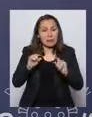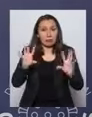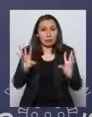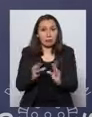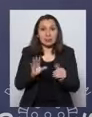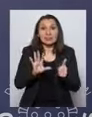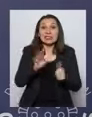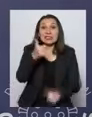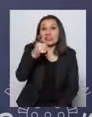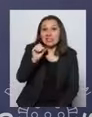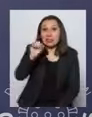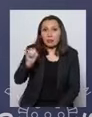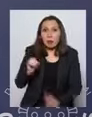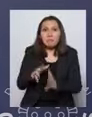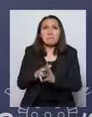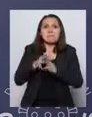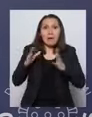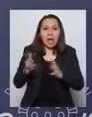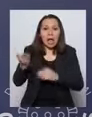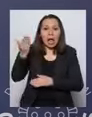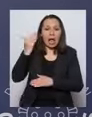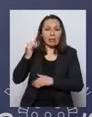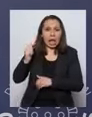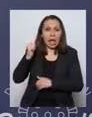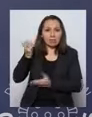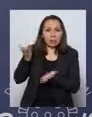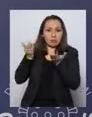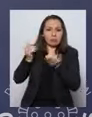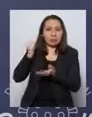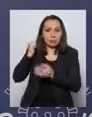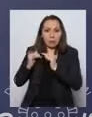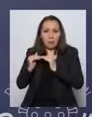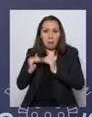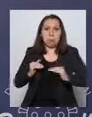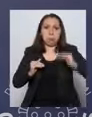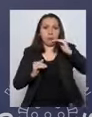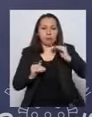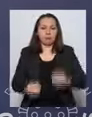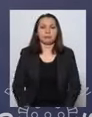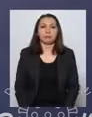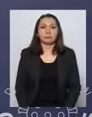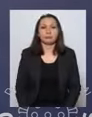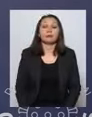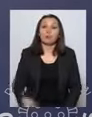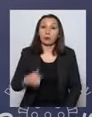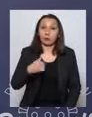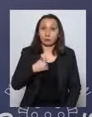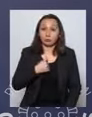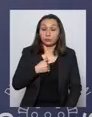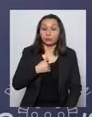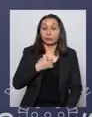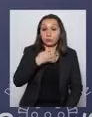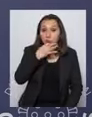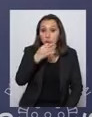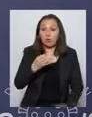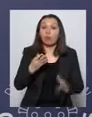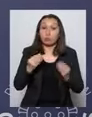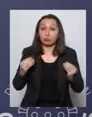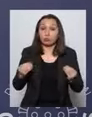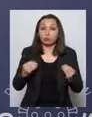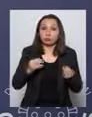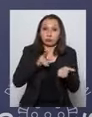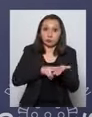60 por ciento más de los casos registrados del día de ayer y yo como lo he sostenido y lo han reconocido cada vez